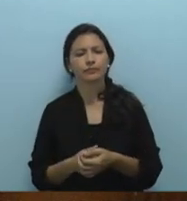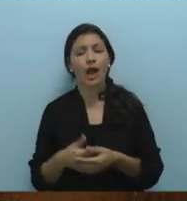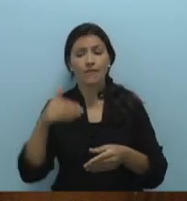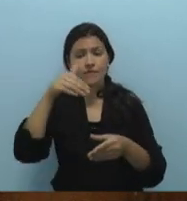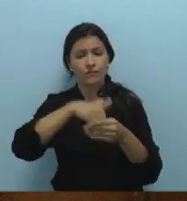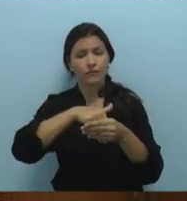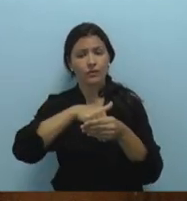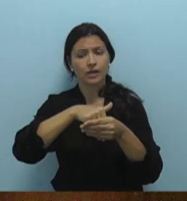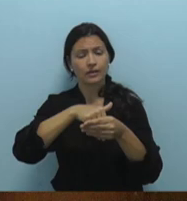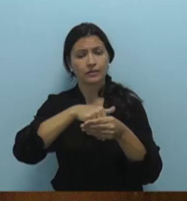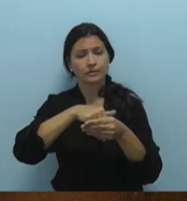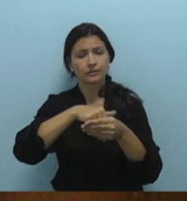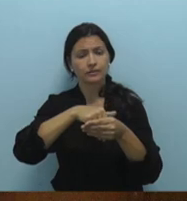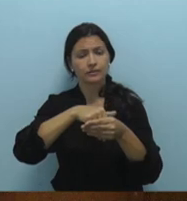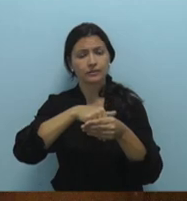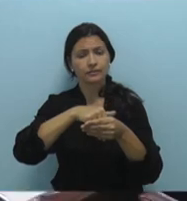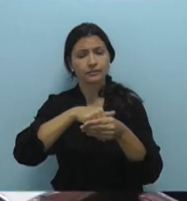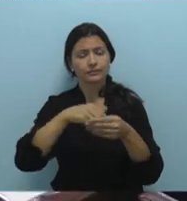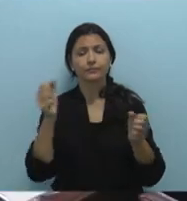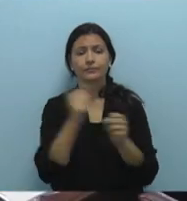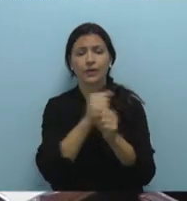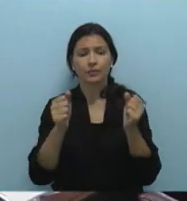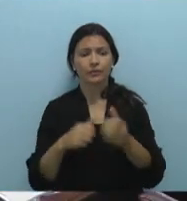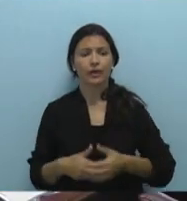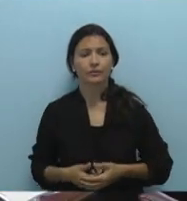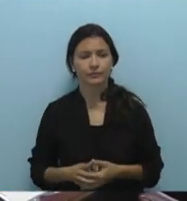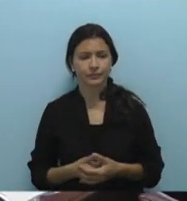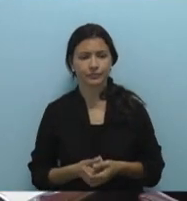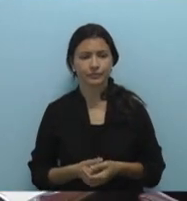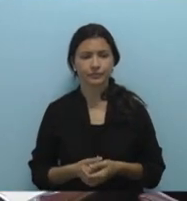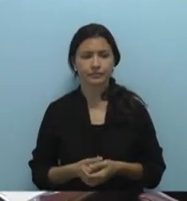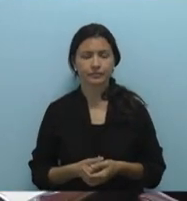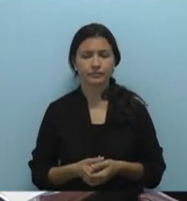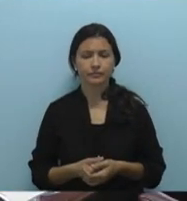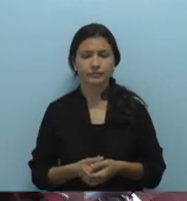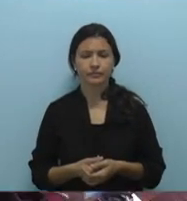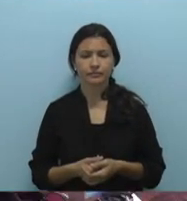Ponemos a consideración el texto del proyecto de comunicación aprobado.